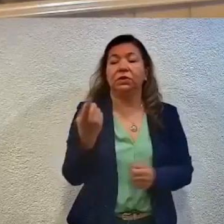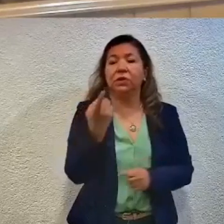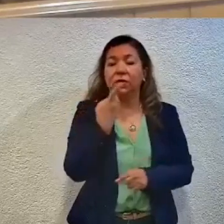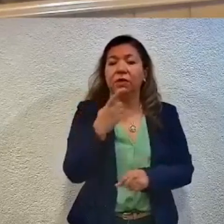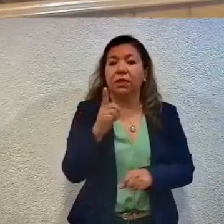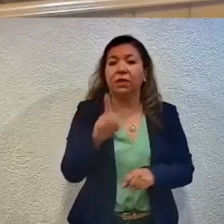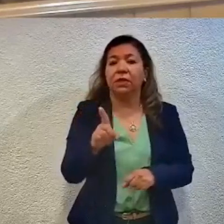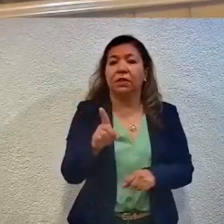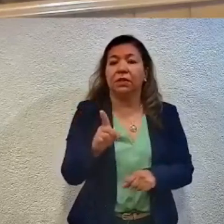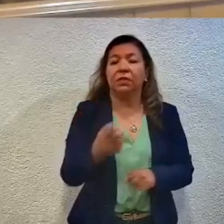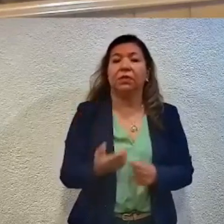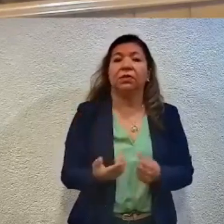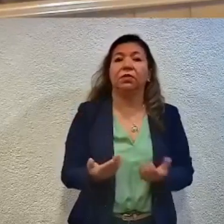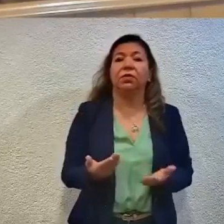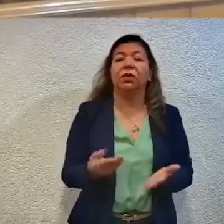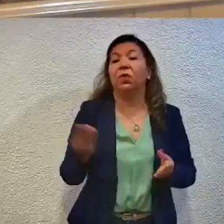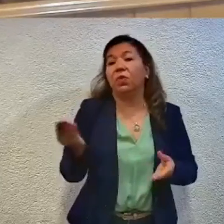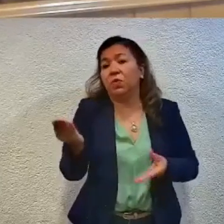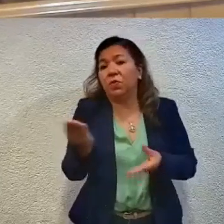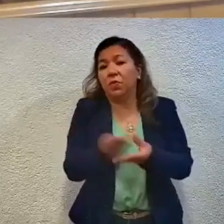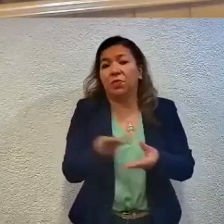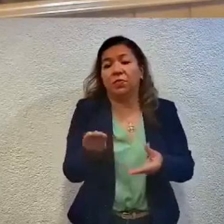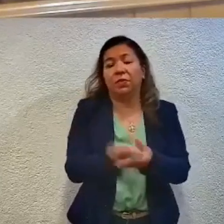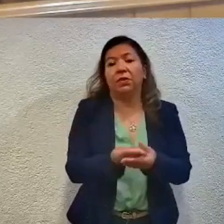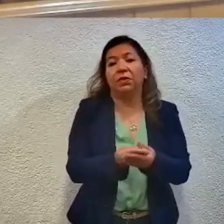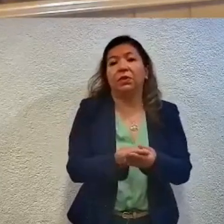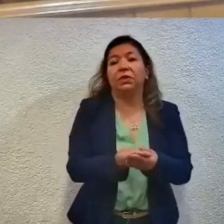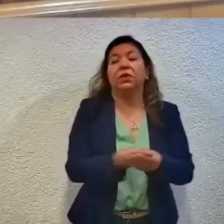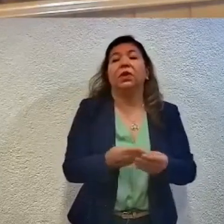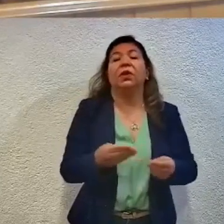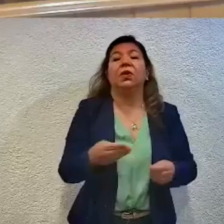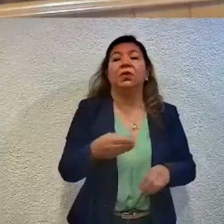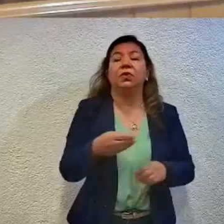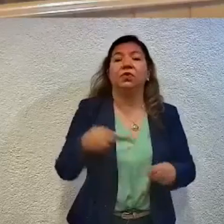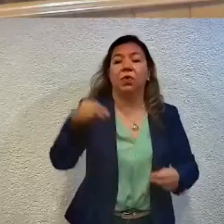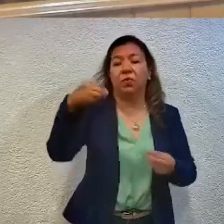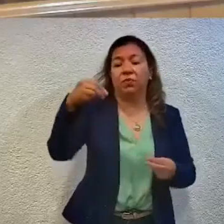con la indebida fundamentación y motivación del oficio